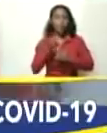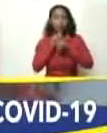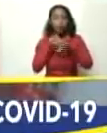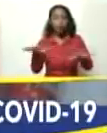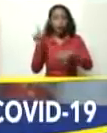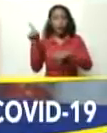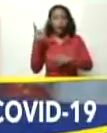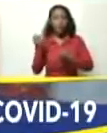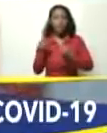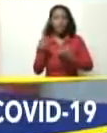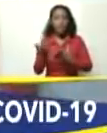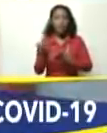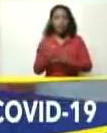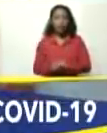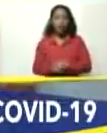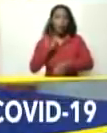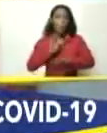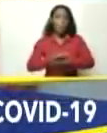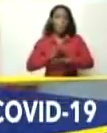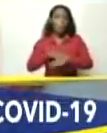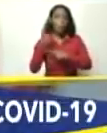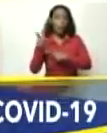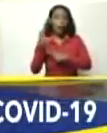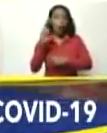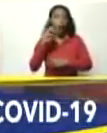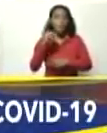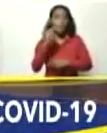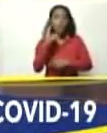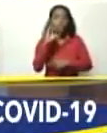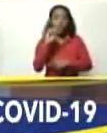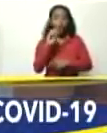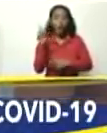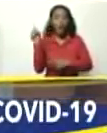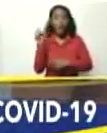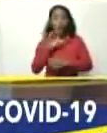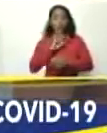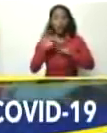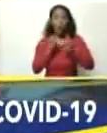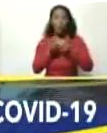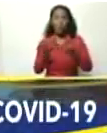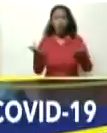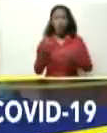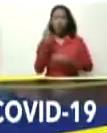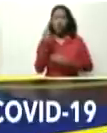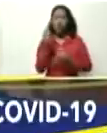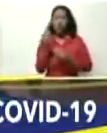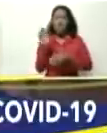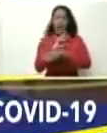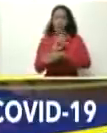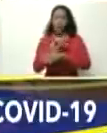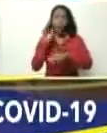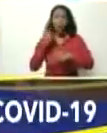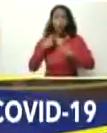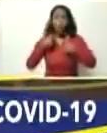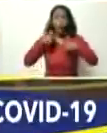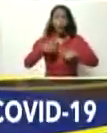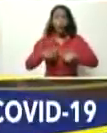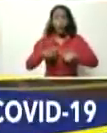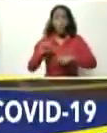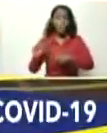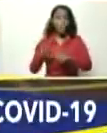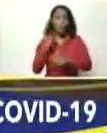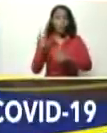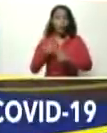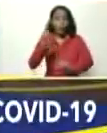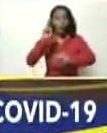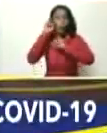esta enfermedad, ¿verdad? Porque este Omicron, esta variante, es muy transmisible. Entonces aquí estoy con los principales